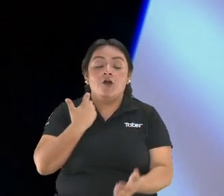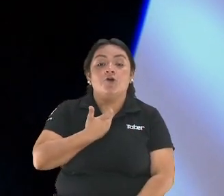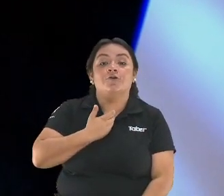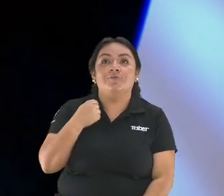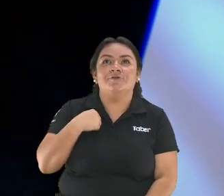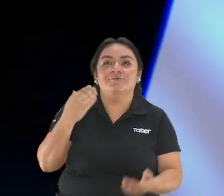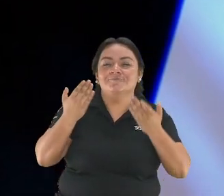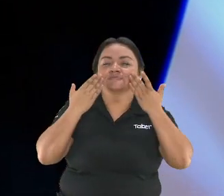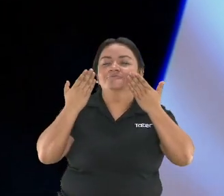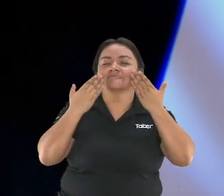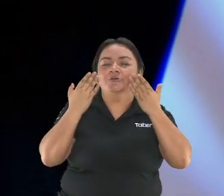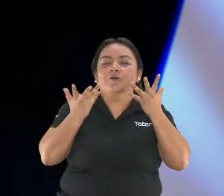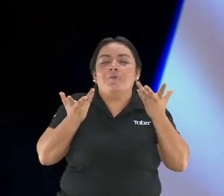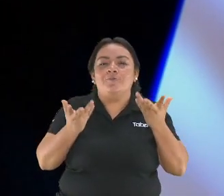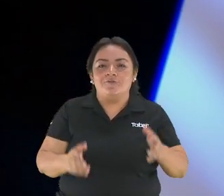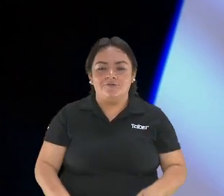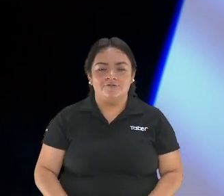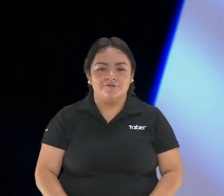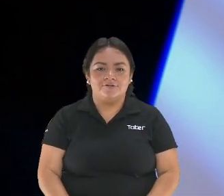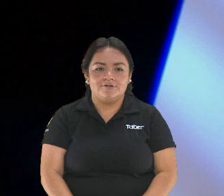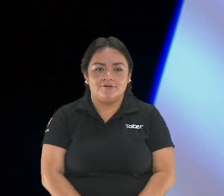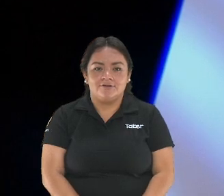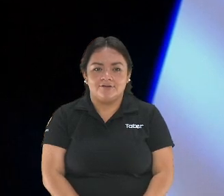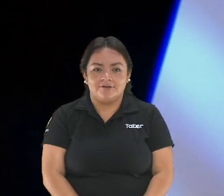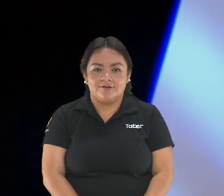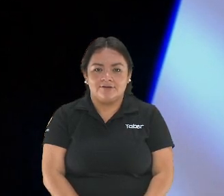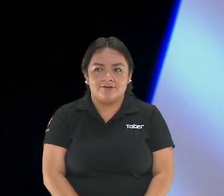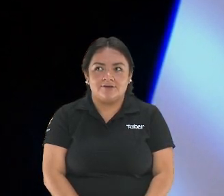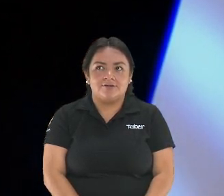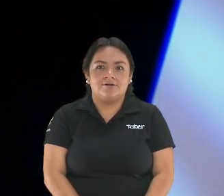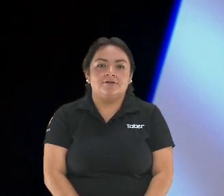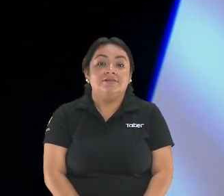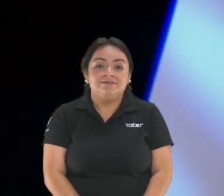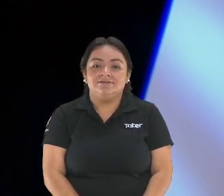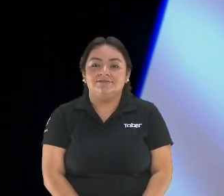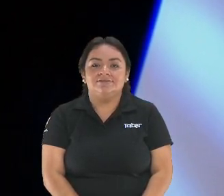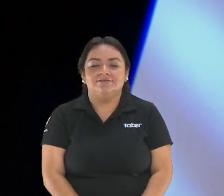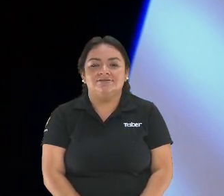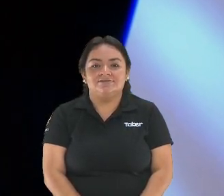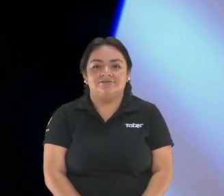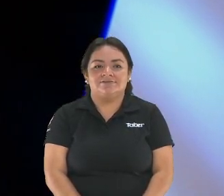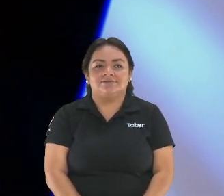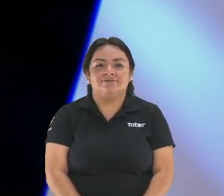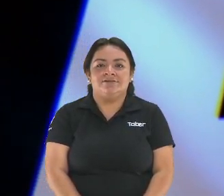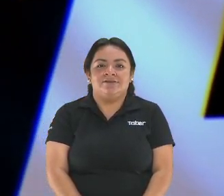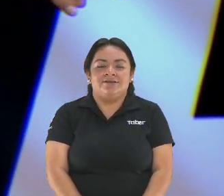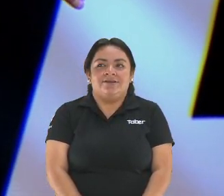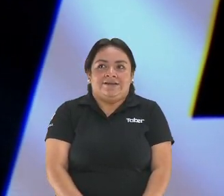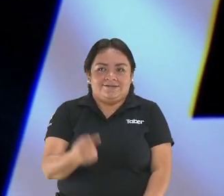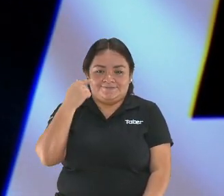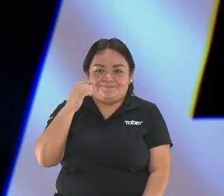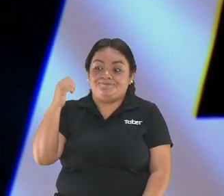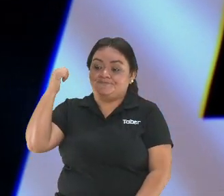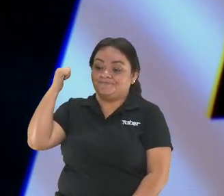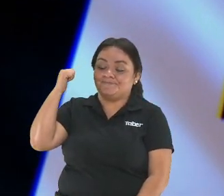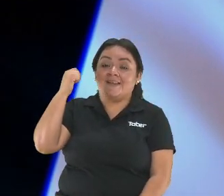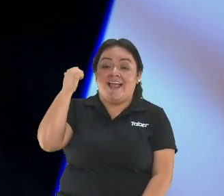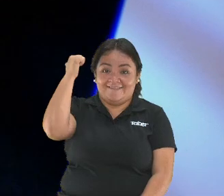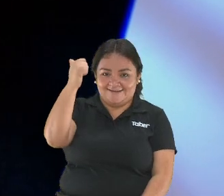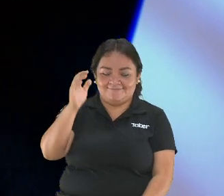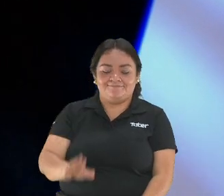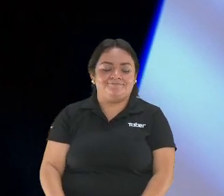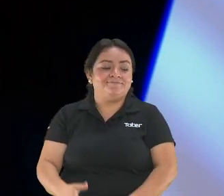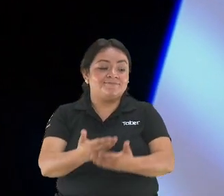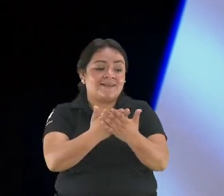en la necesidad sí a brand estaba a punto de sacrificar a su